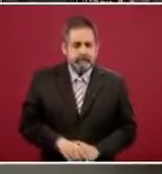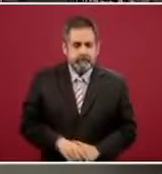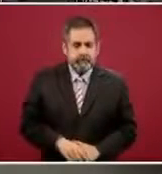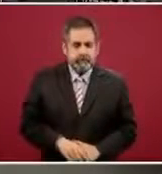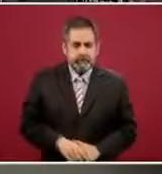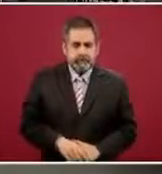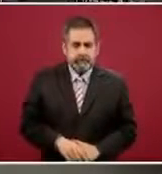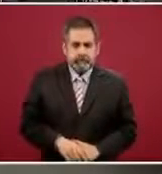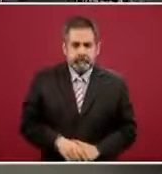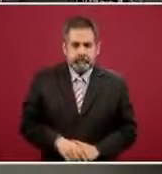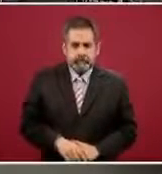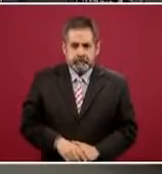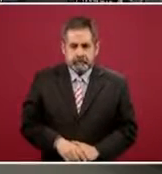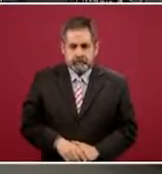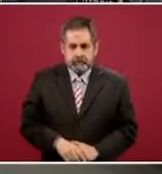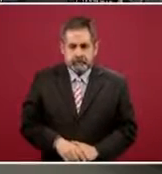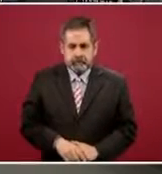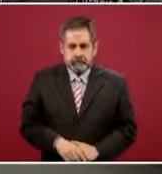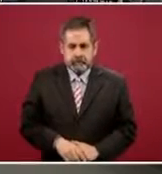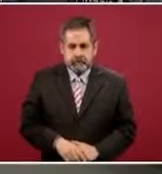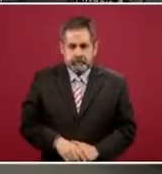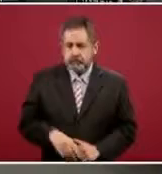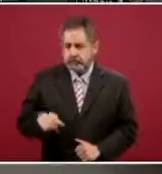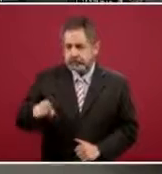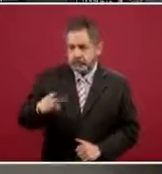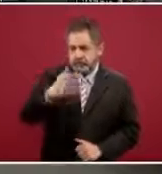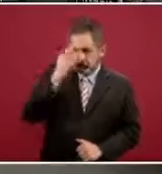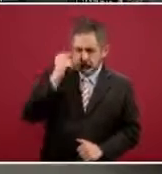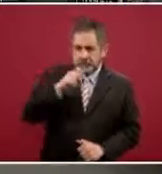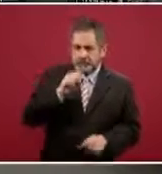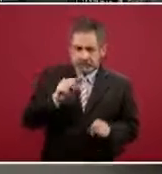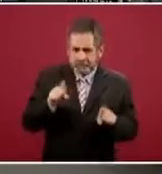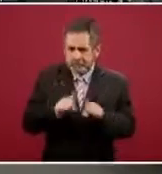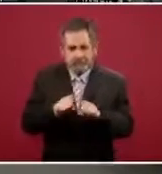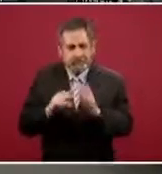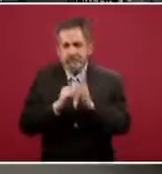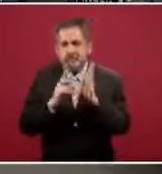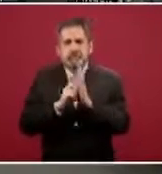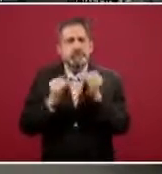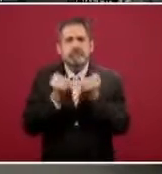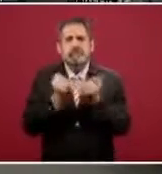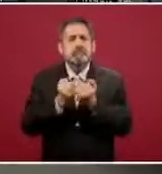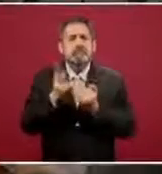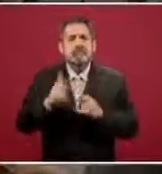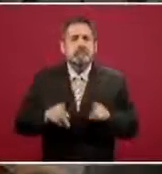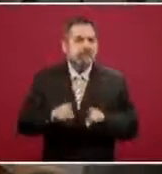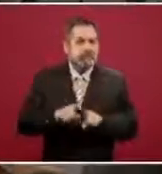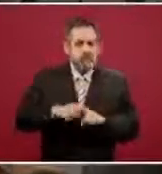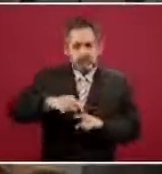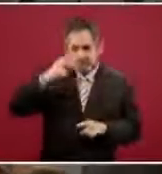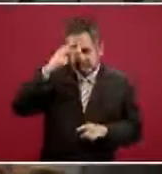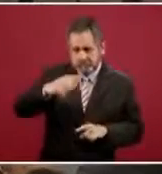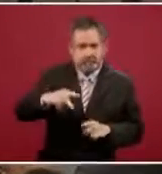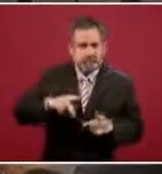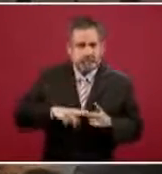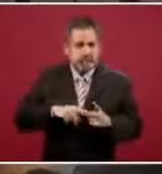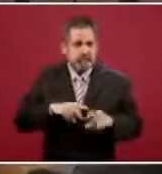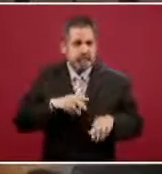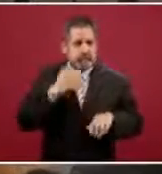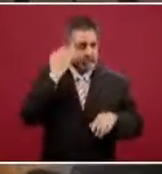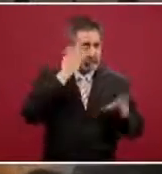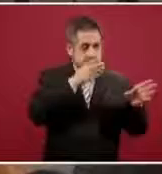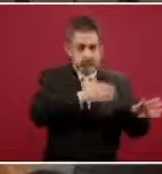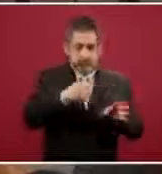lo podemos conseguir no tengo el dato puntual pero sabiendo que usaron el mismo método que hemos estado usando en mexico en el episodio 1